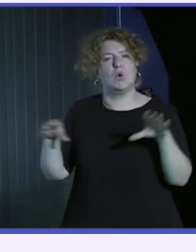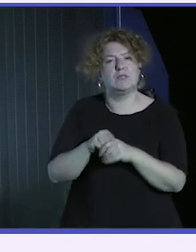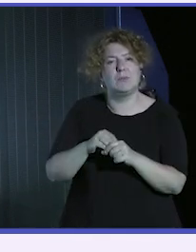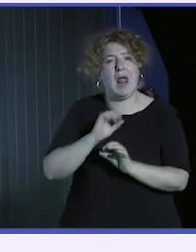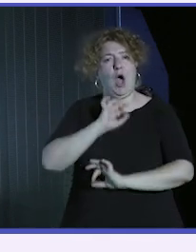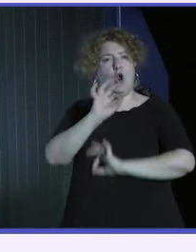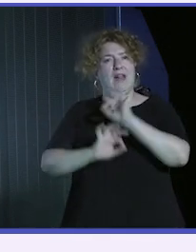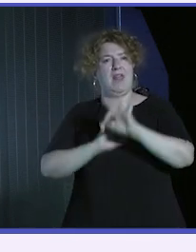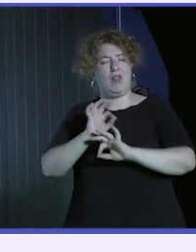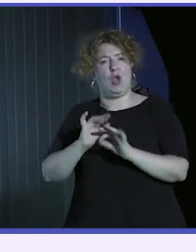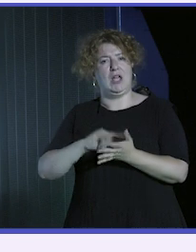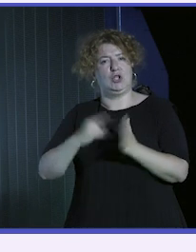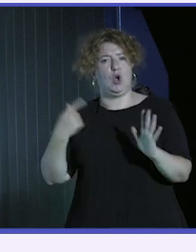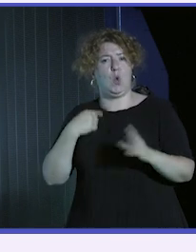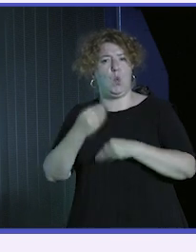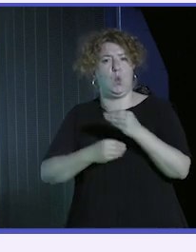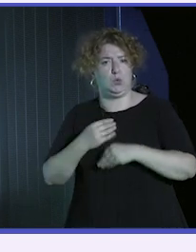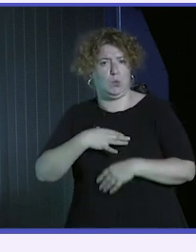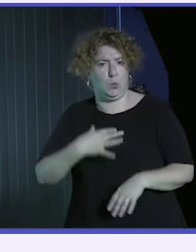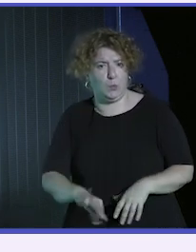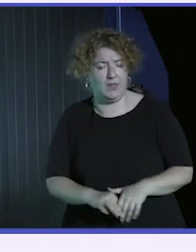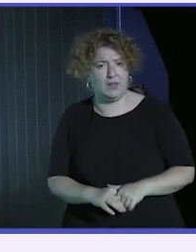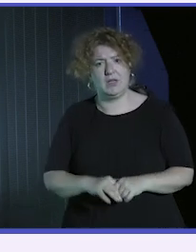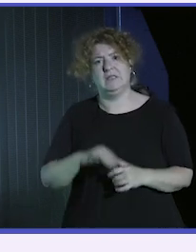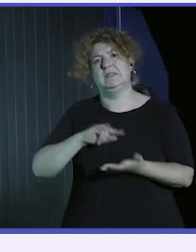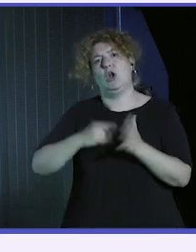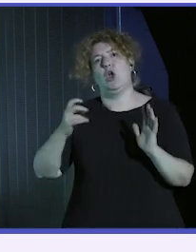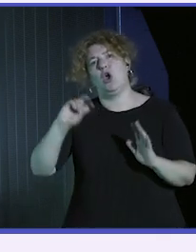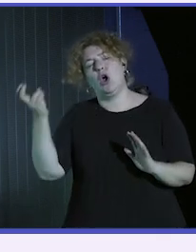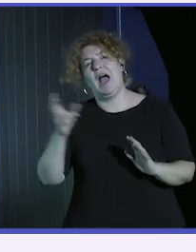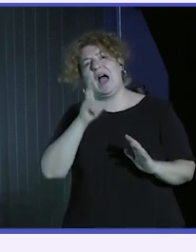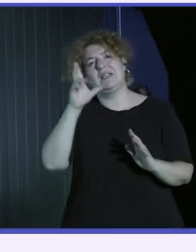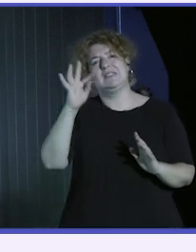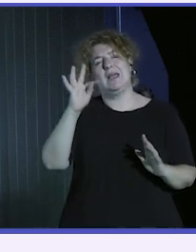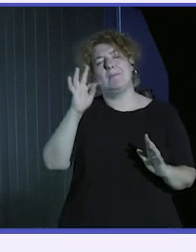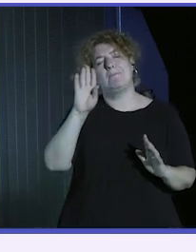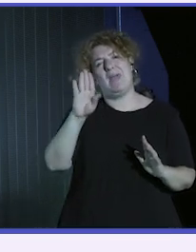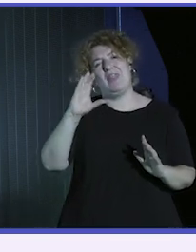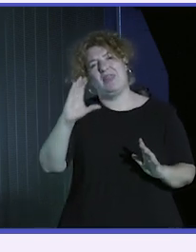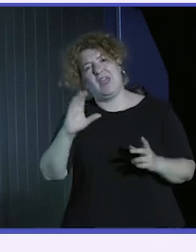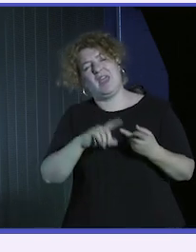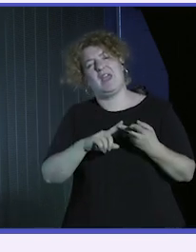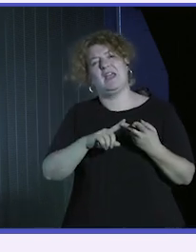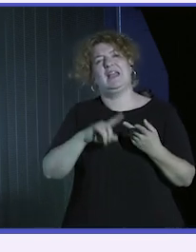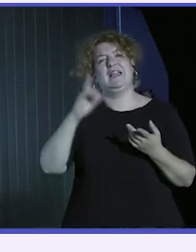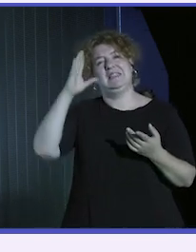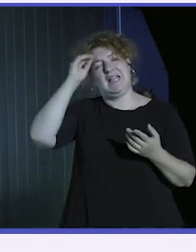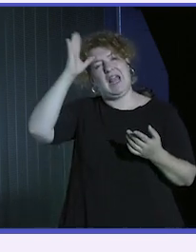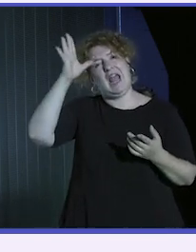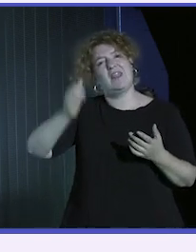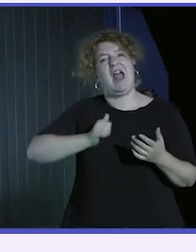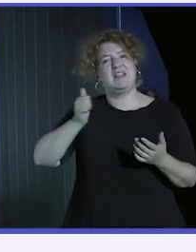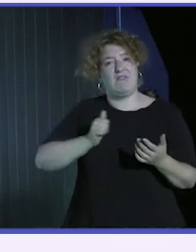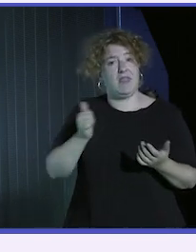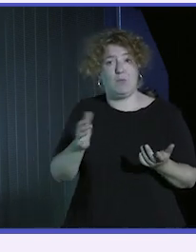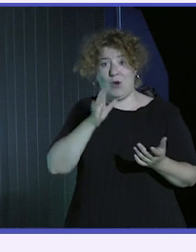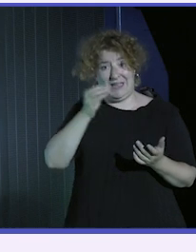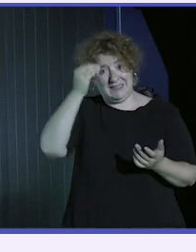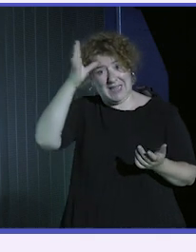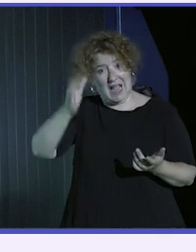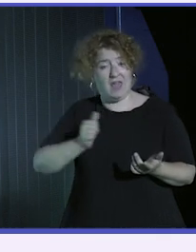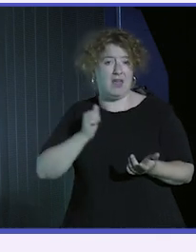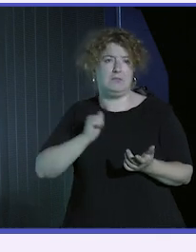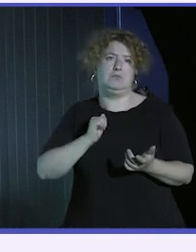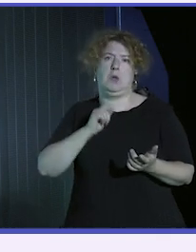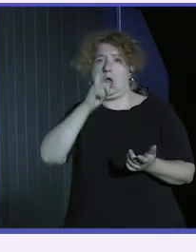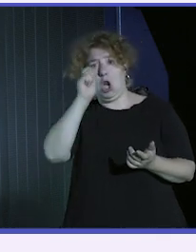esta tecnología también junto a otras tecnologías como HPC, como inteligencia artificial, porque esta inteligencia por sí misma no es que